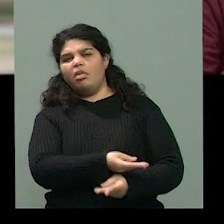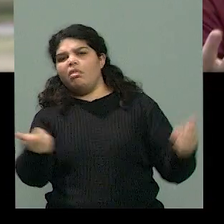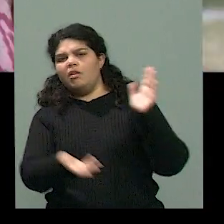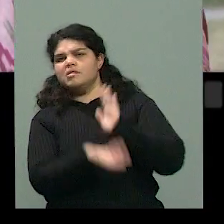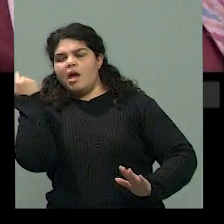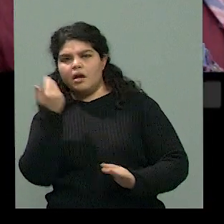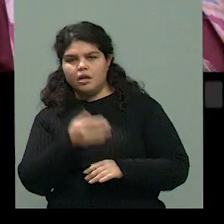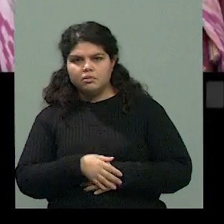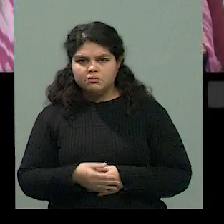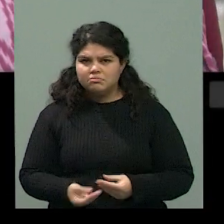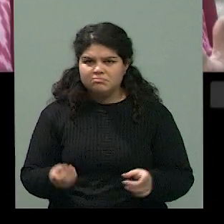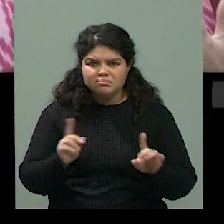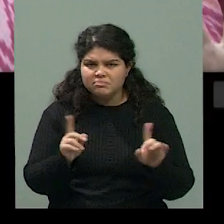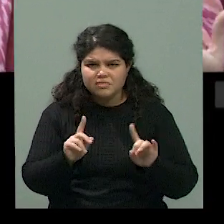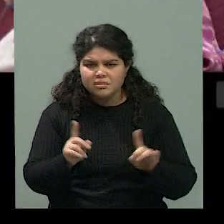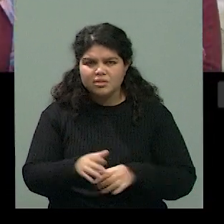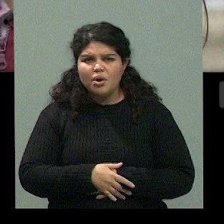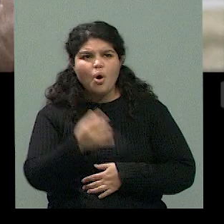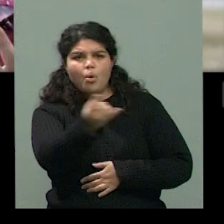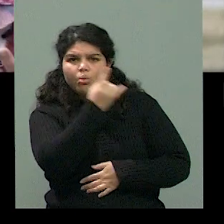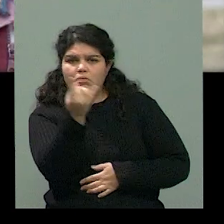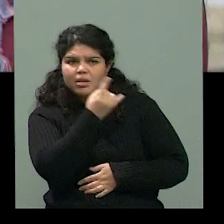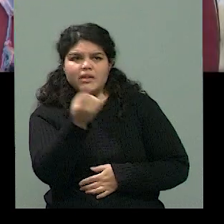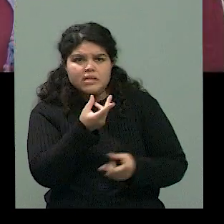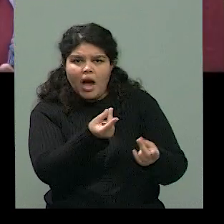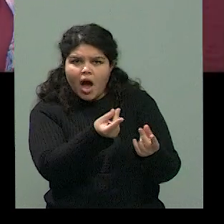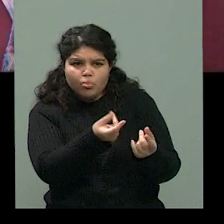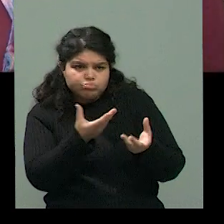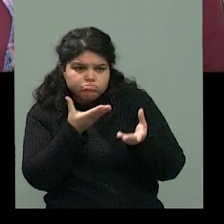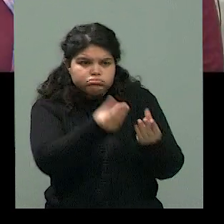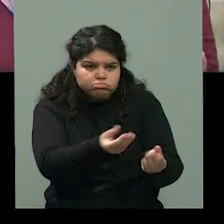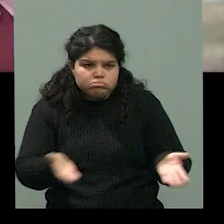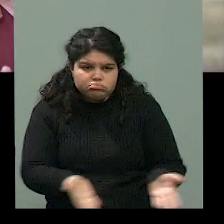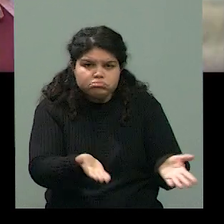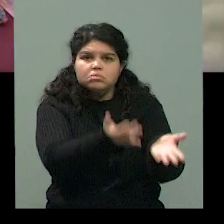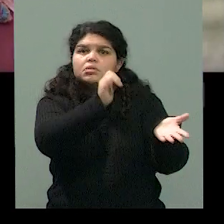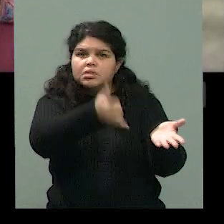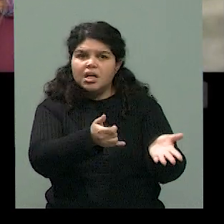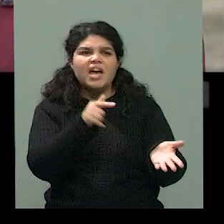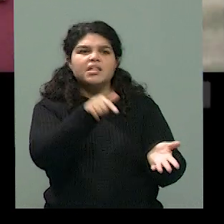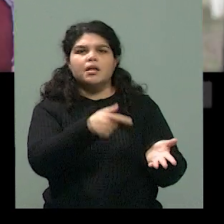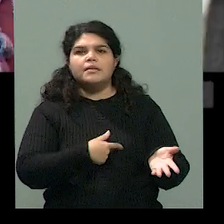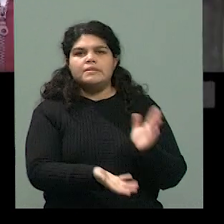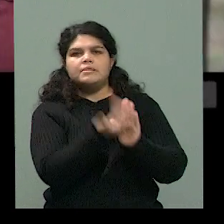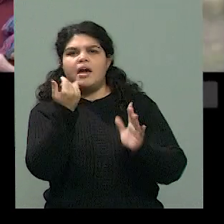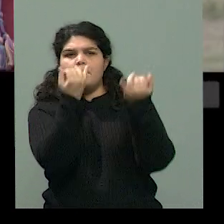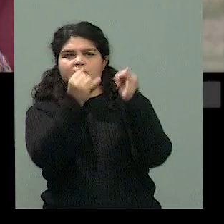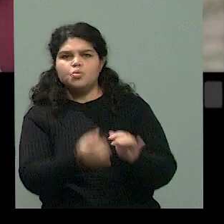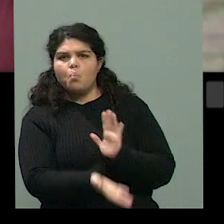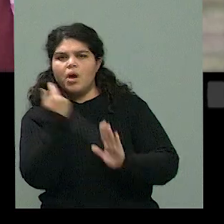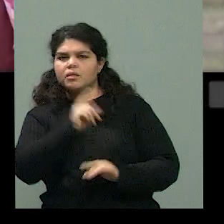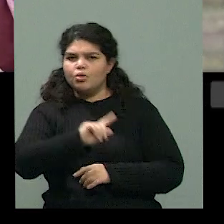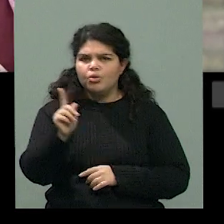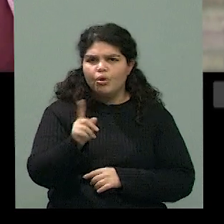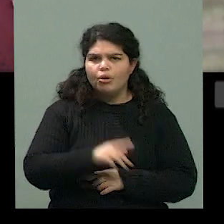es que no sirva la universidad ni que haya que desfinanciarla ni cerrarla. Lo que hay que hacer es